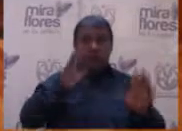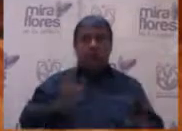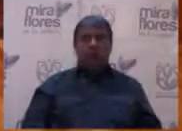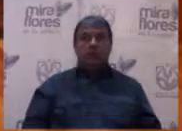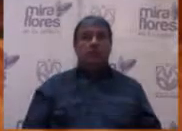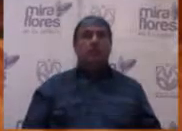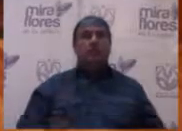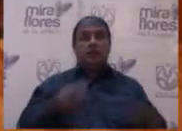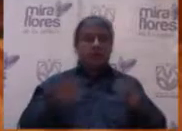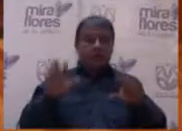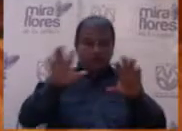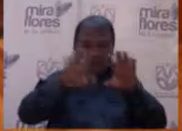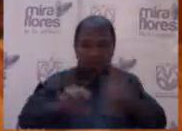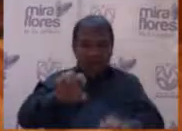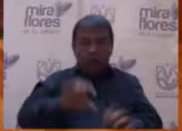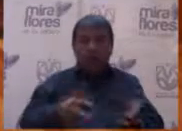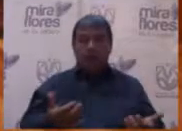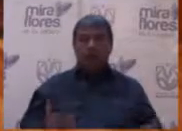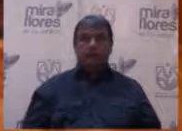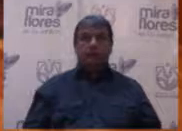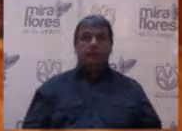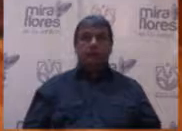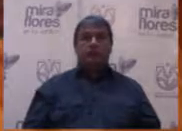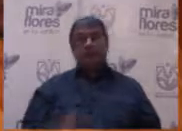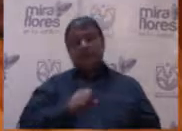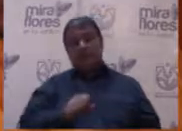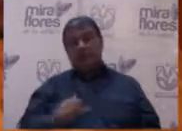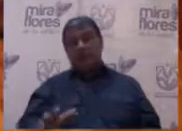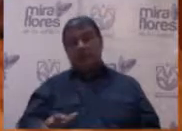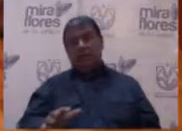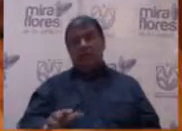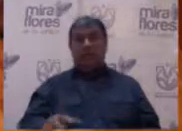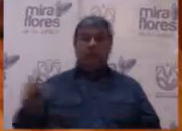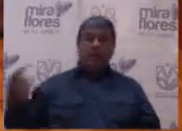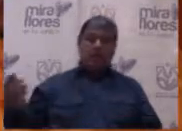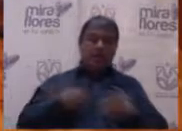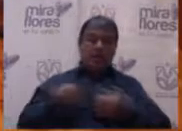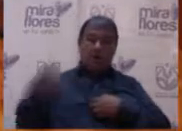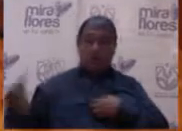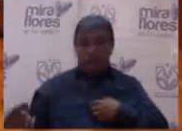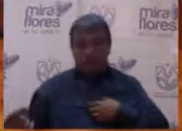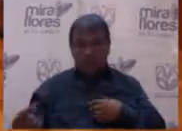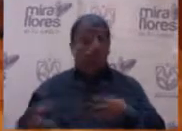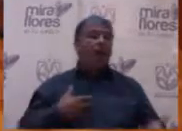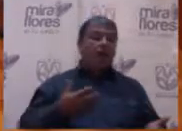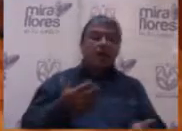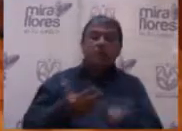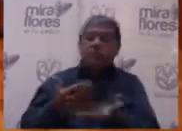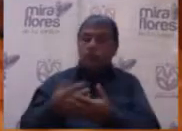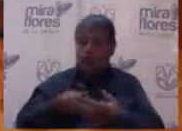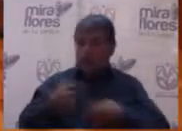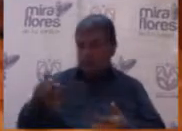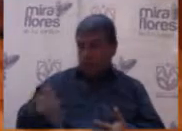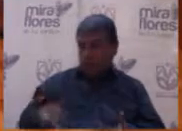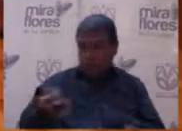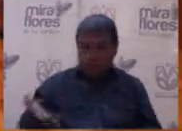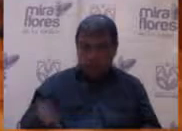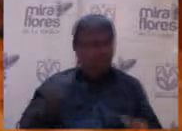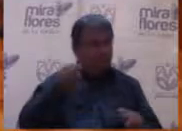y que se está evaluando. O sea, si hay una imputación de un lado, hay que verificar si esa imputación